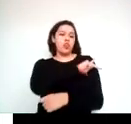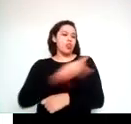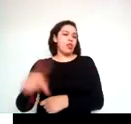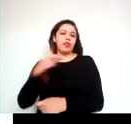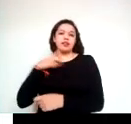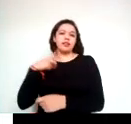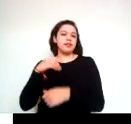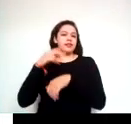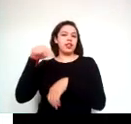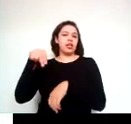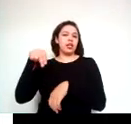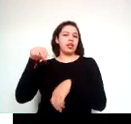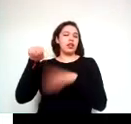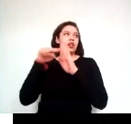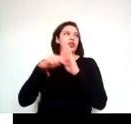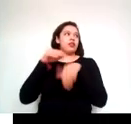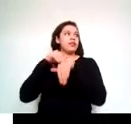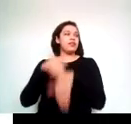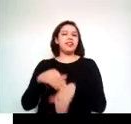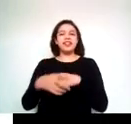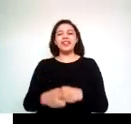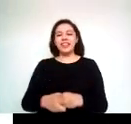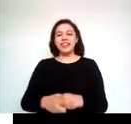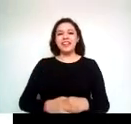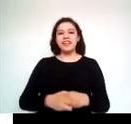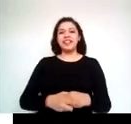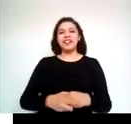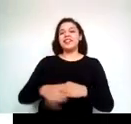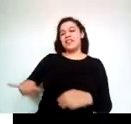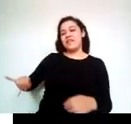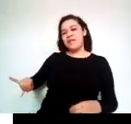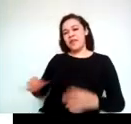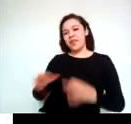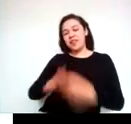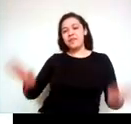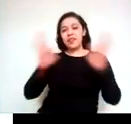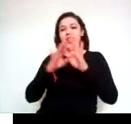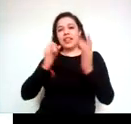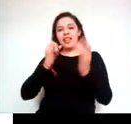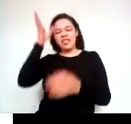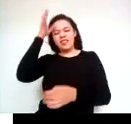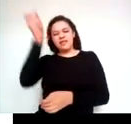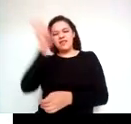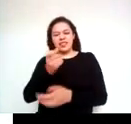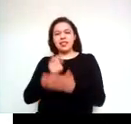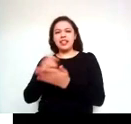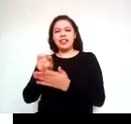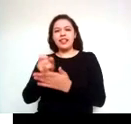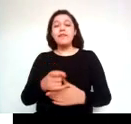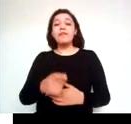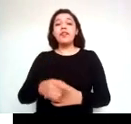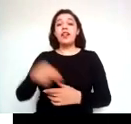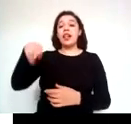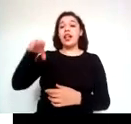excepción alguna. Es importante que hablemos de la definición de los centros de trabajo, porque lo menciona la normatividad en